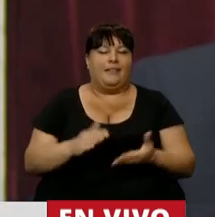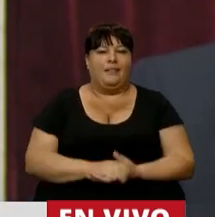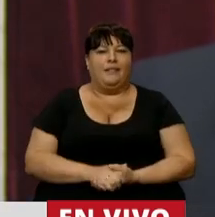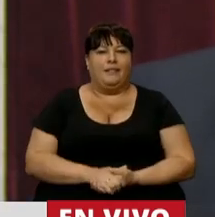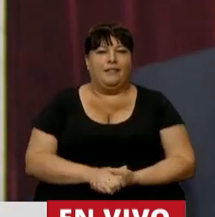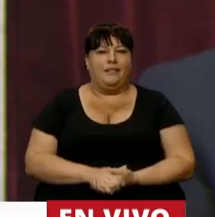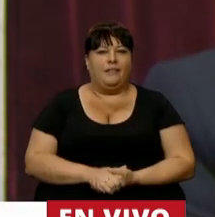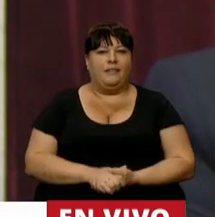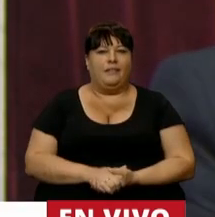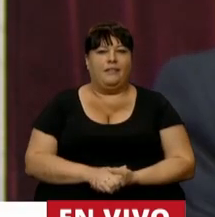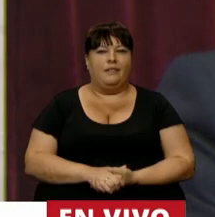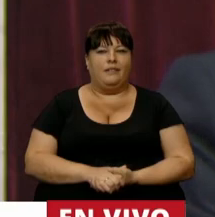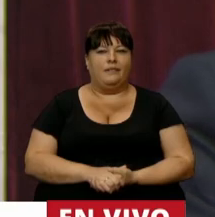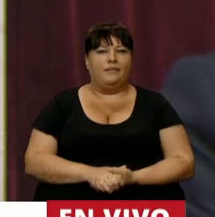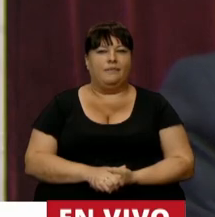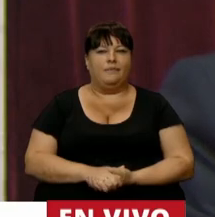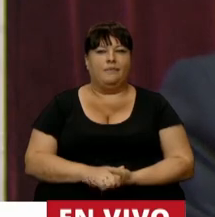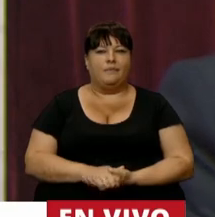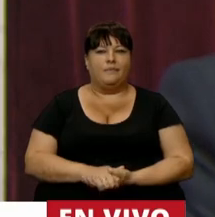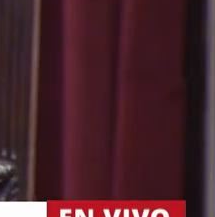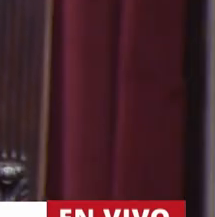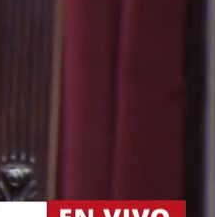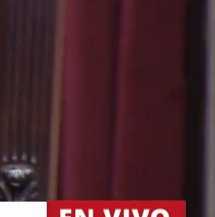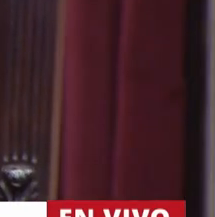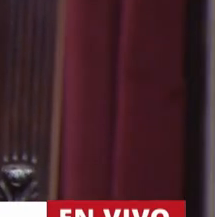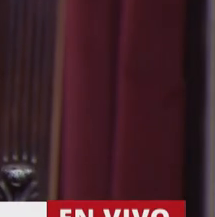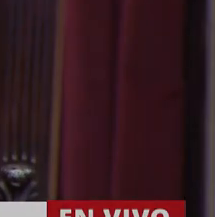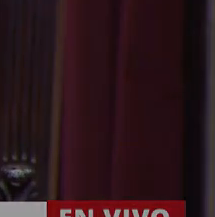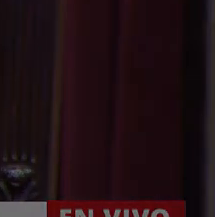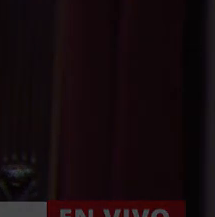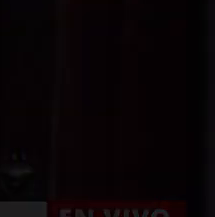Gracias. Muchas gracias, diputado Vivero.